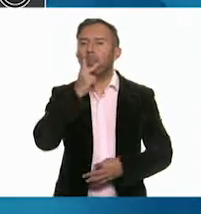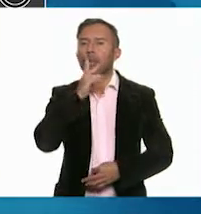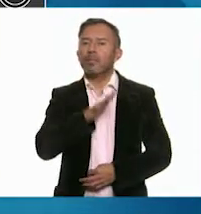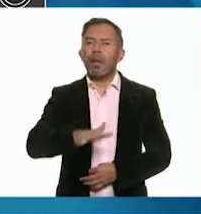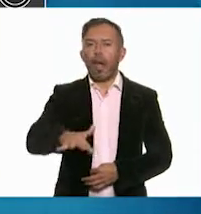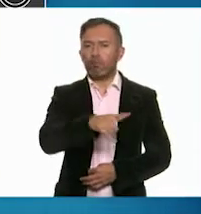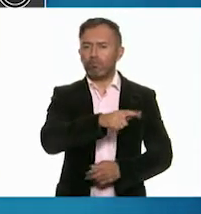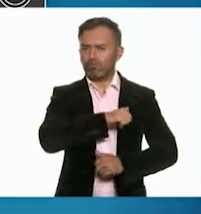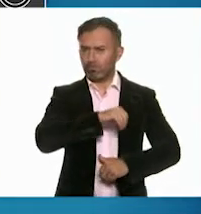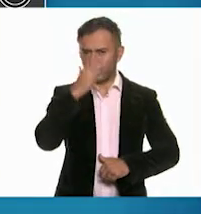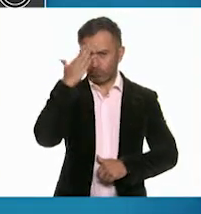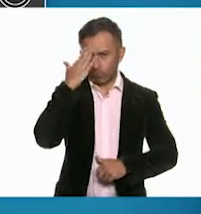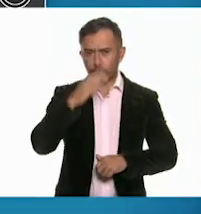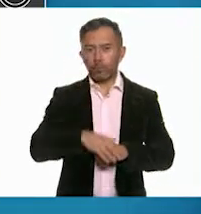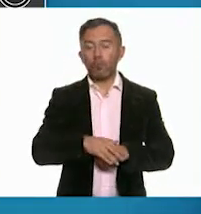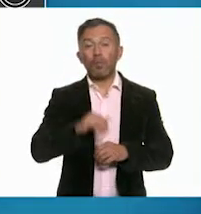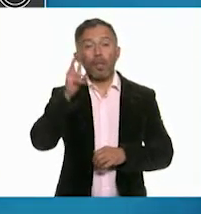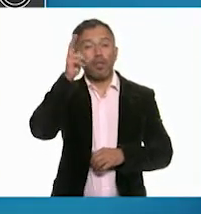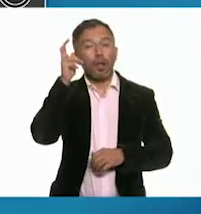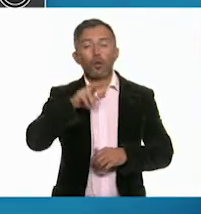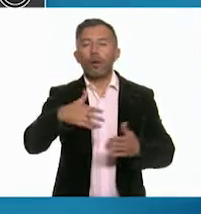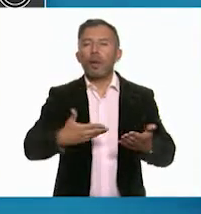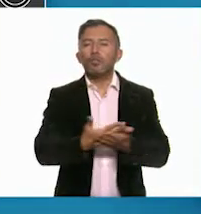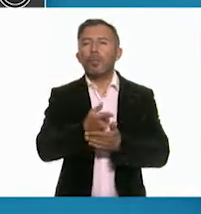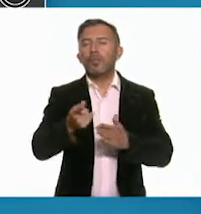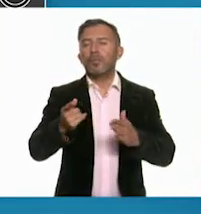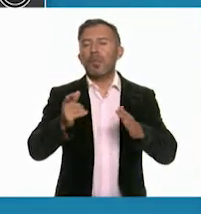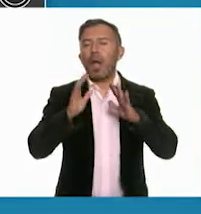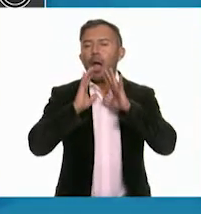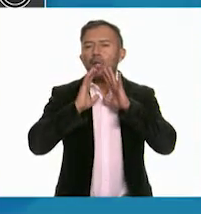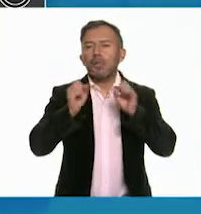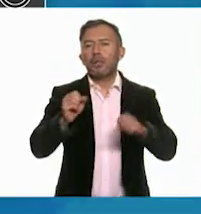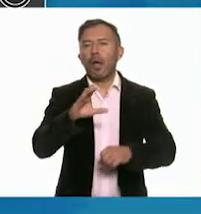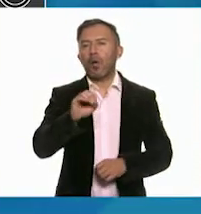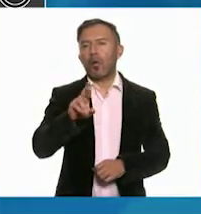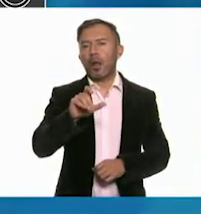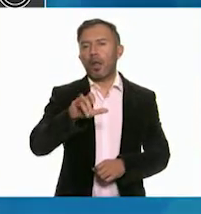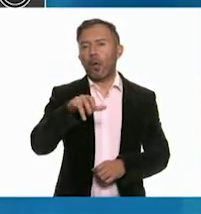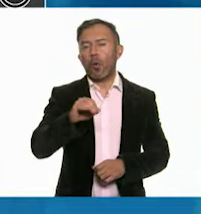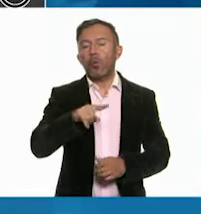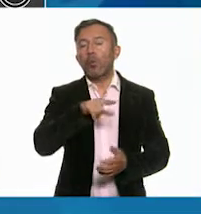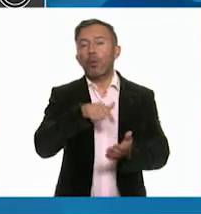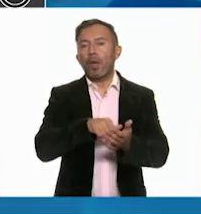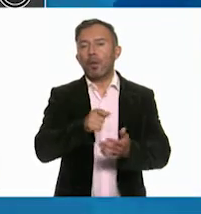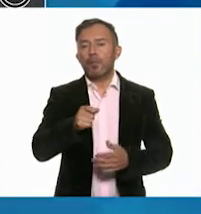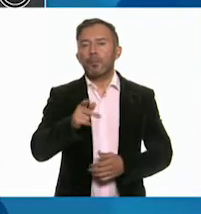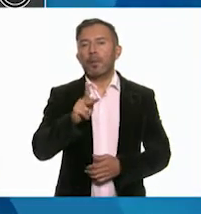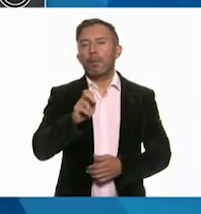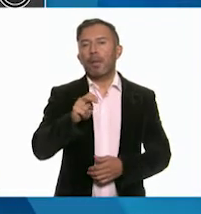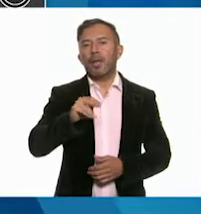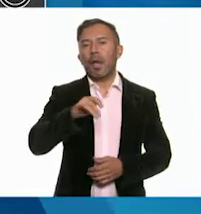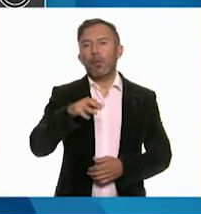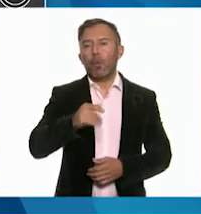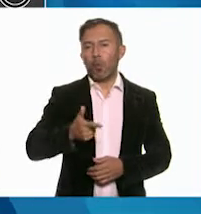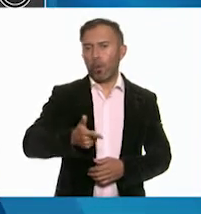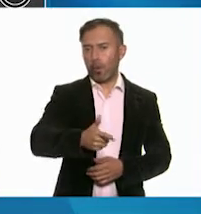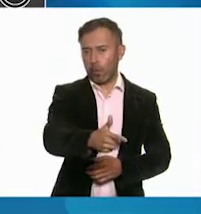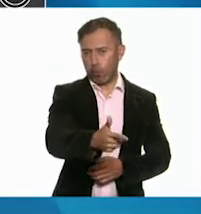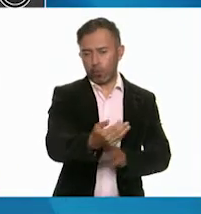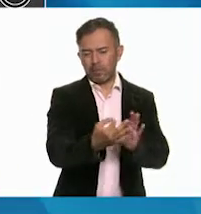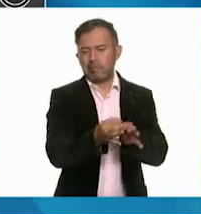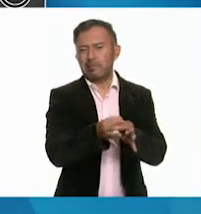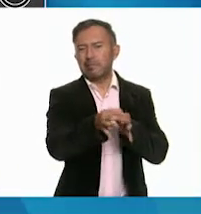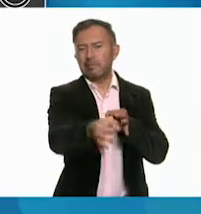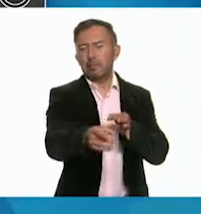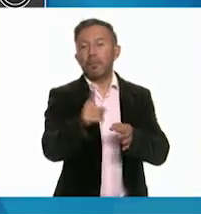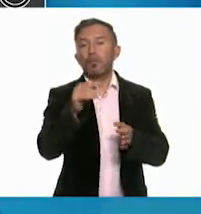Miguel Hidalgo nació en la hacienda de Corralejo, cerca de Pénjamo, Guanajuato, el 8 de mayo de 1753.